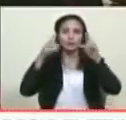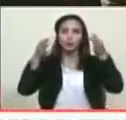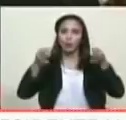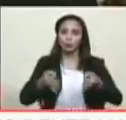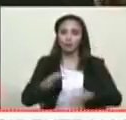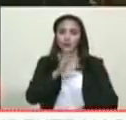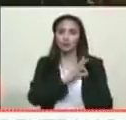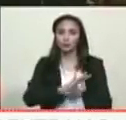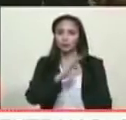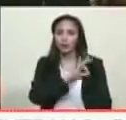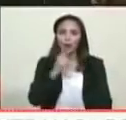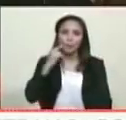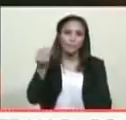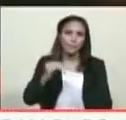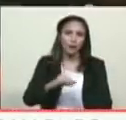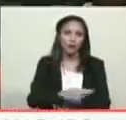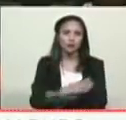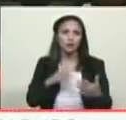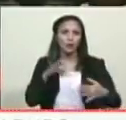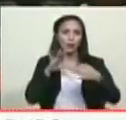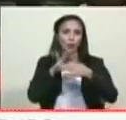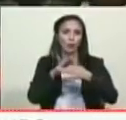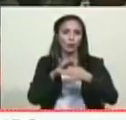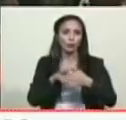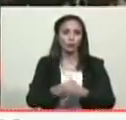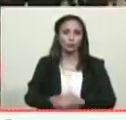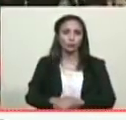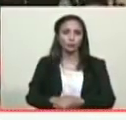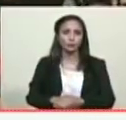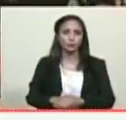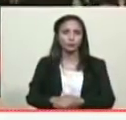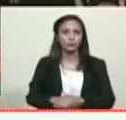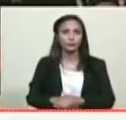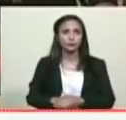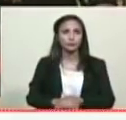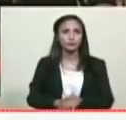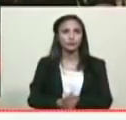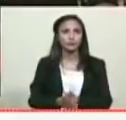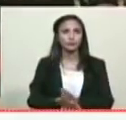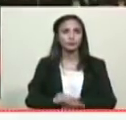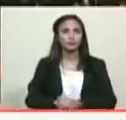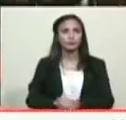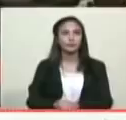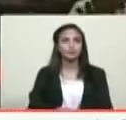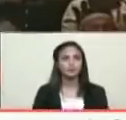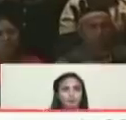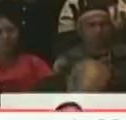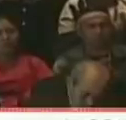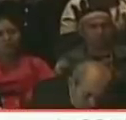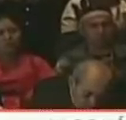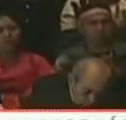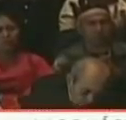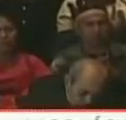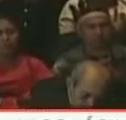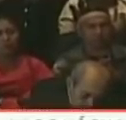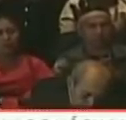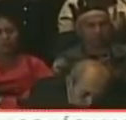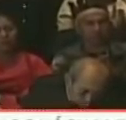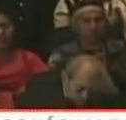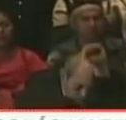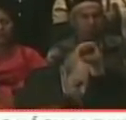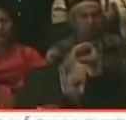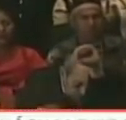justicia social y la unión mundial. La importancia, debemos destacar, de